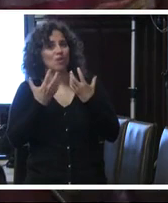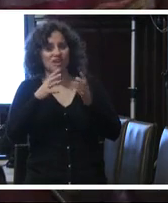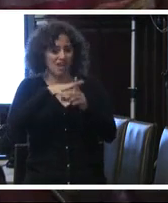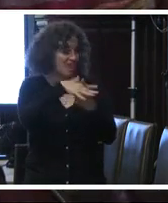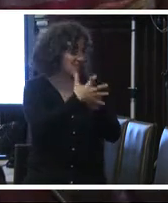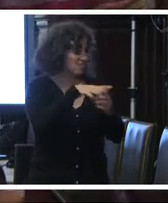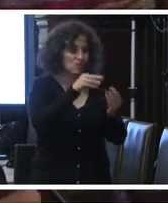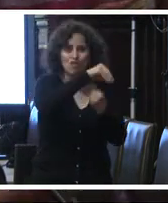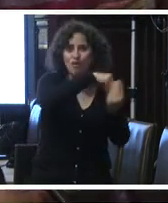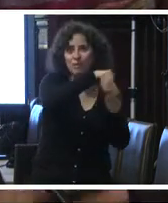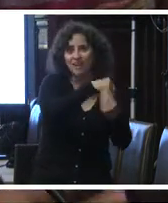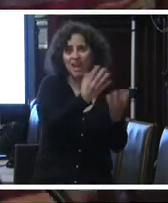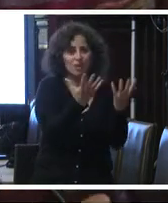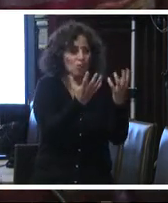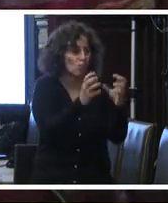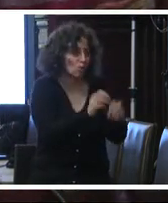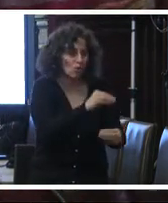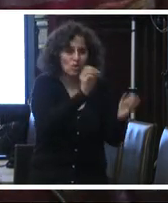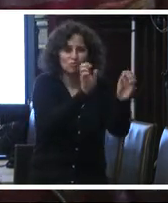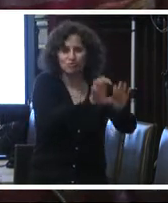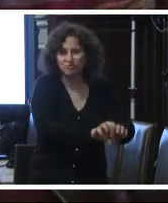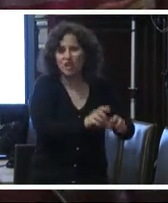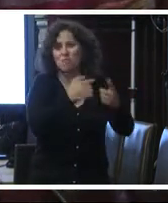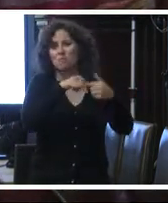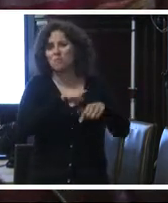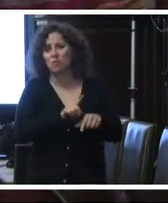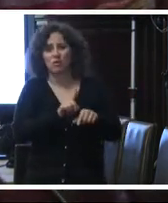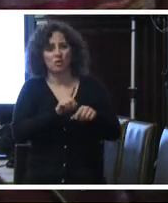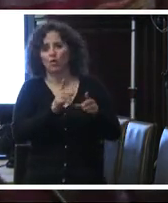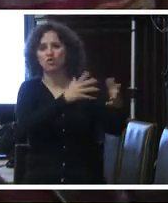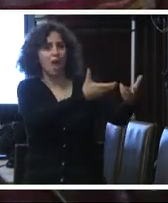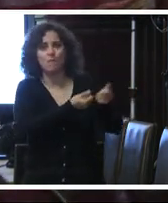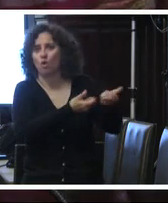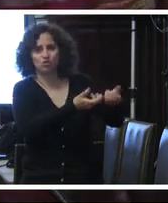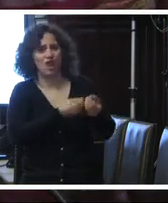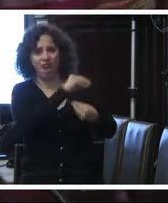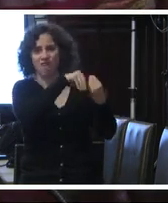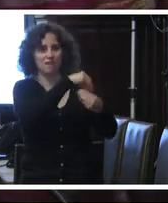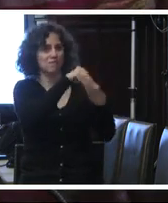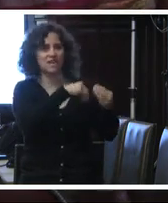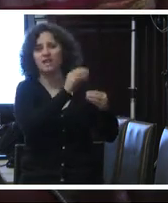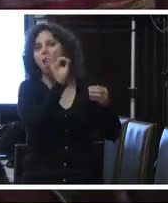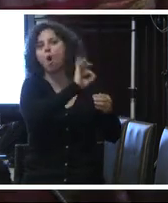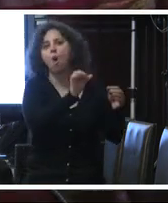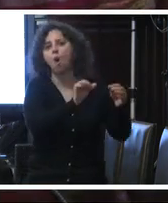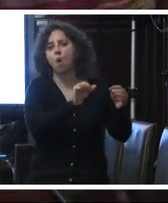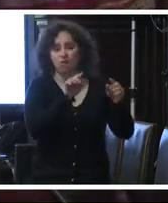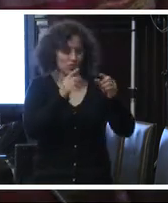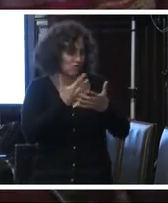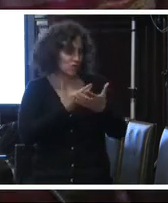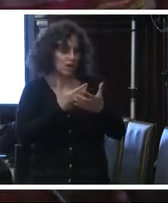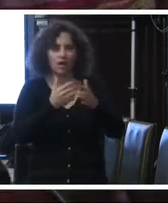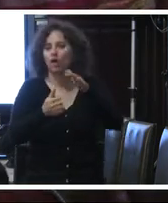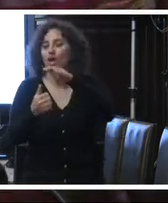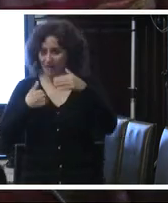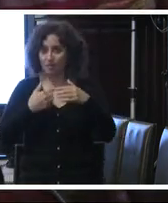entorno familiar, porque producto de esta criminalización, en vez de ser apoyadas por el liderazgo que han tomado y por